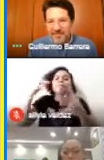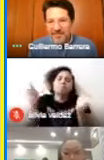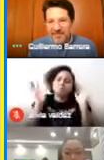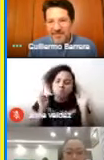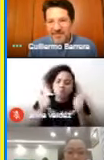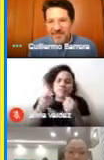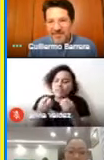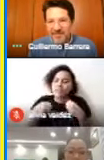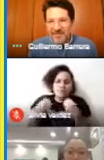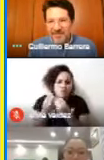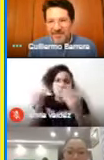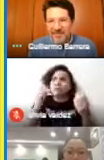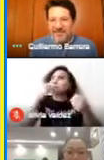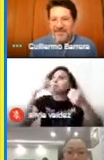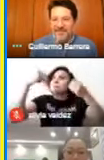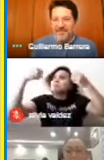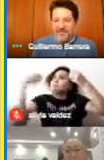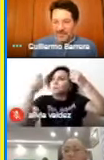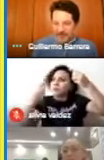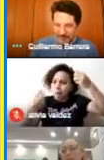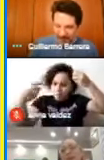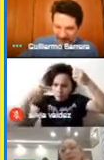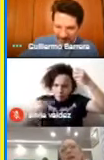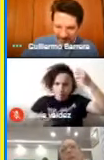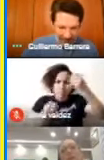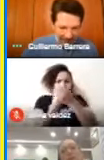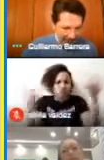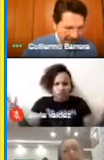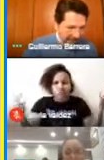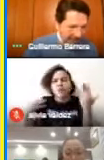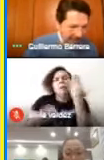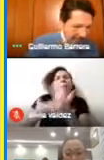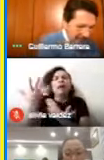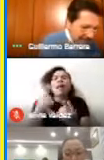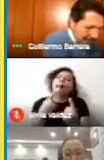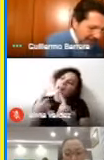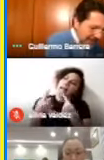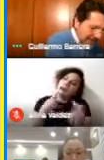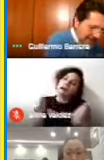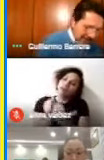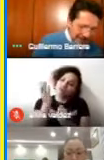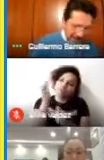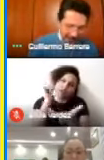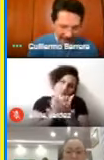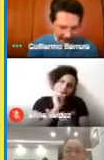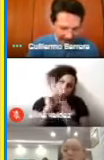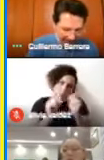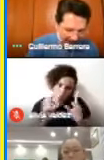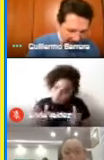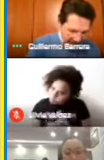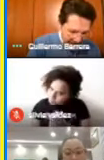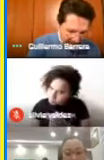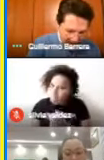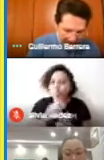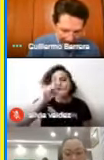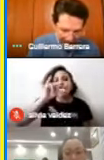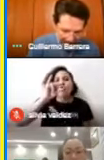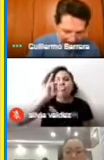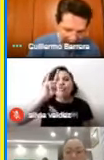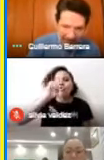Tienen muchísimas preguntas y quiero pues empezar a conversar contigo sobre estas preguntas. Luz